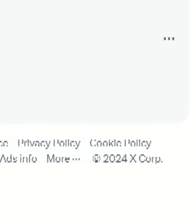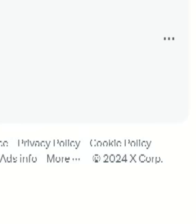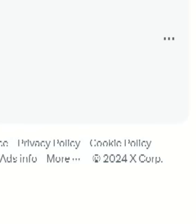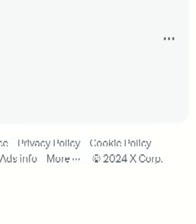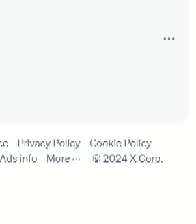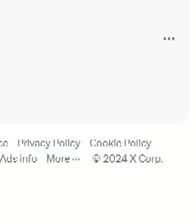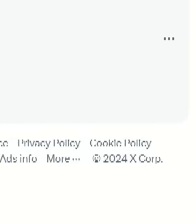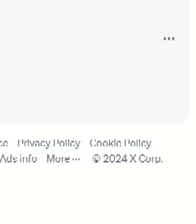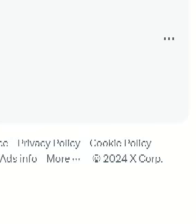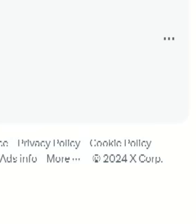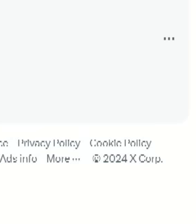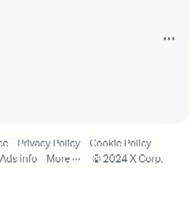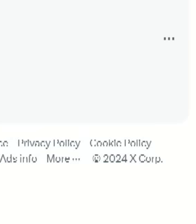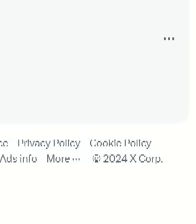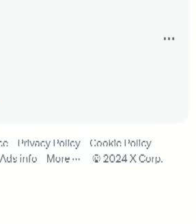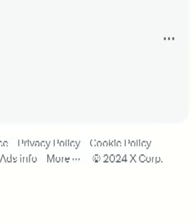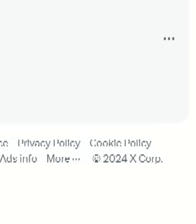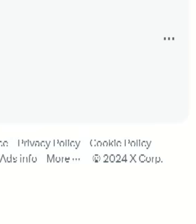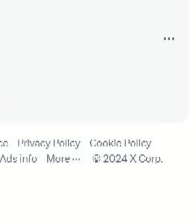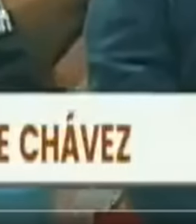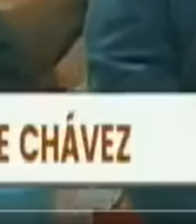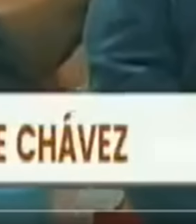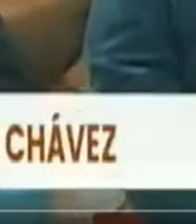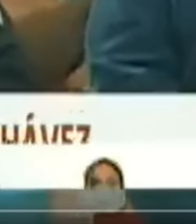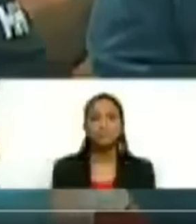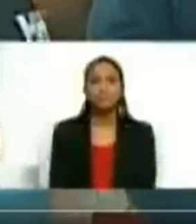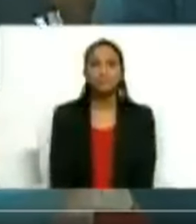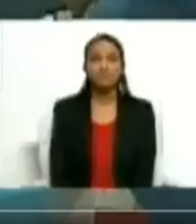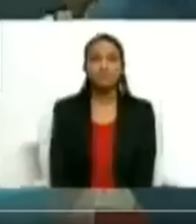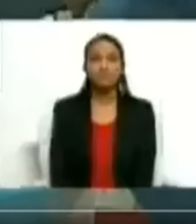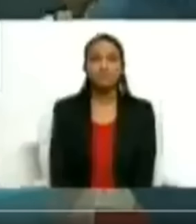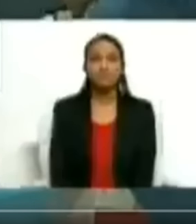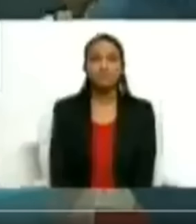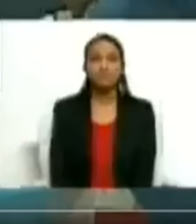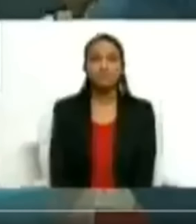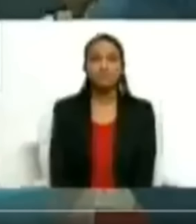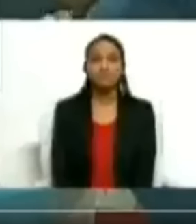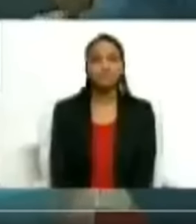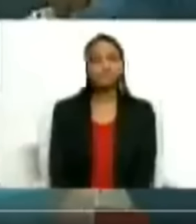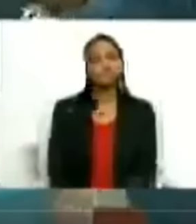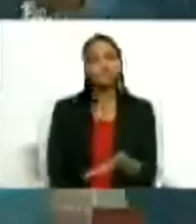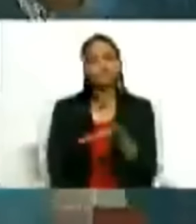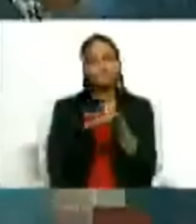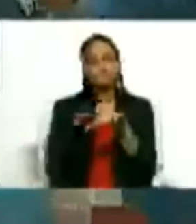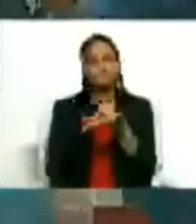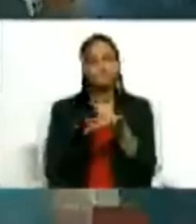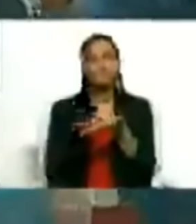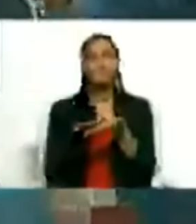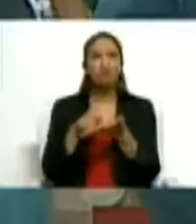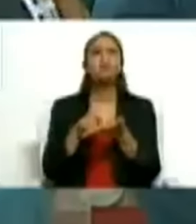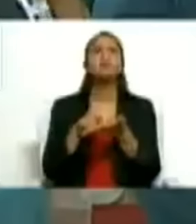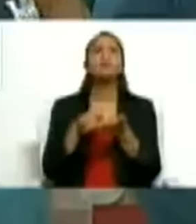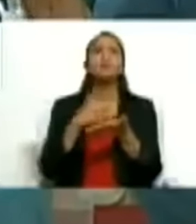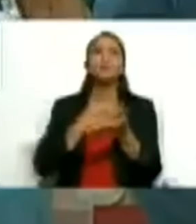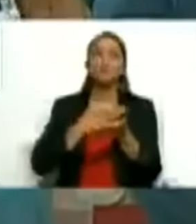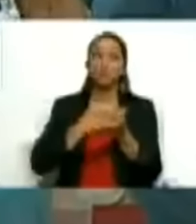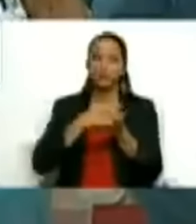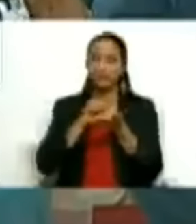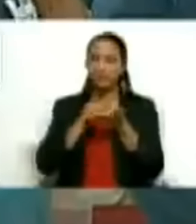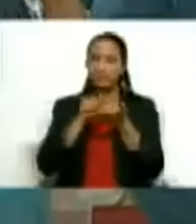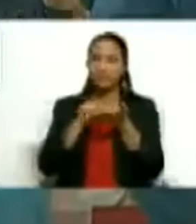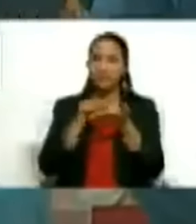Hoy, como de costumbre, te escribo. No solo para ti. Te escribo por esas miles y miles de personas